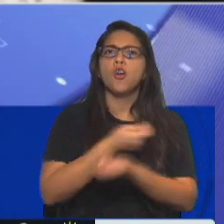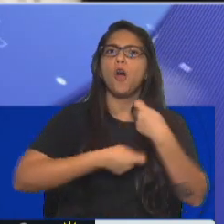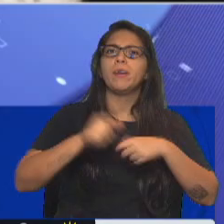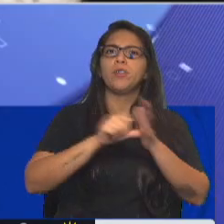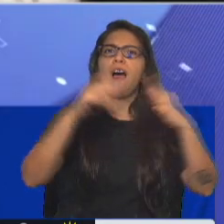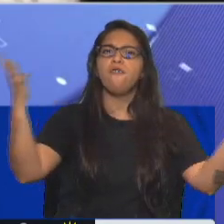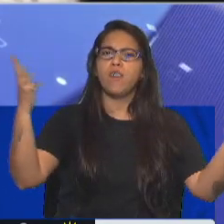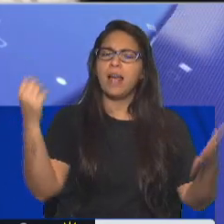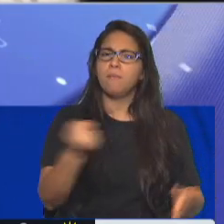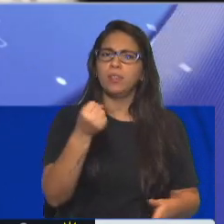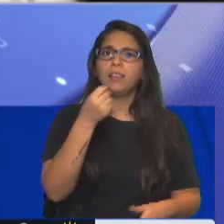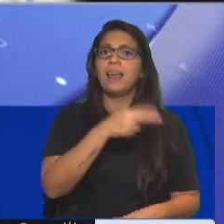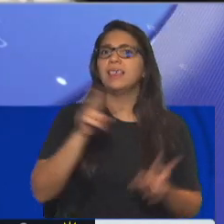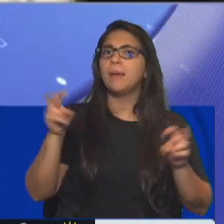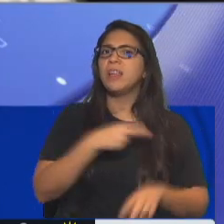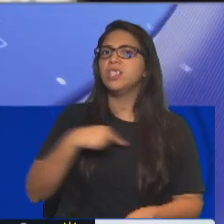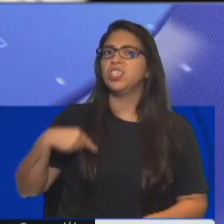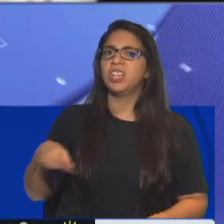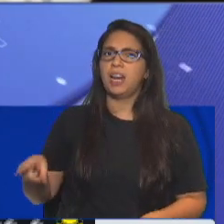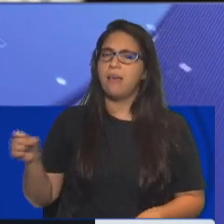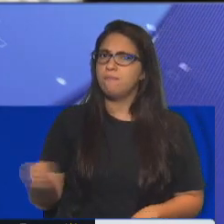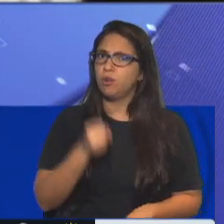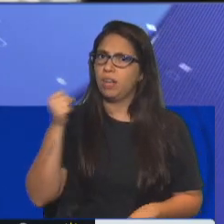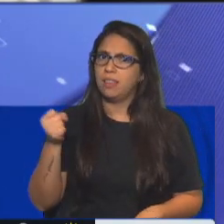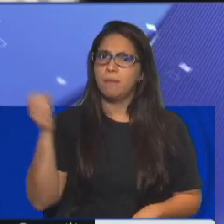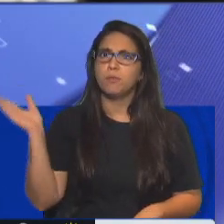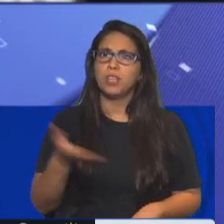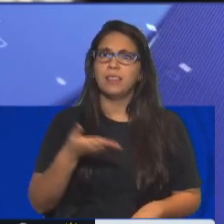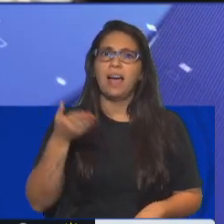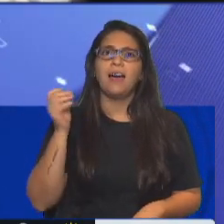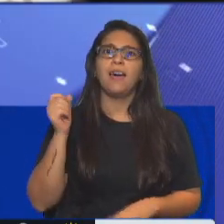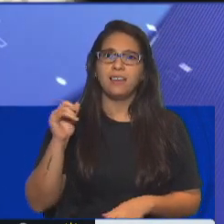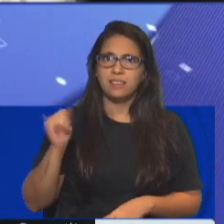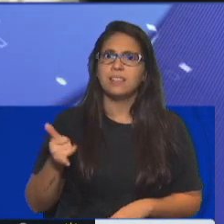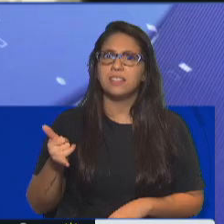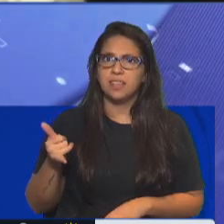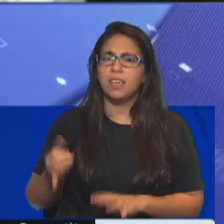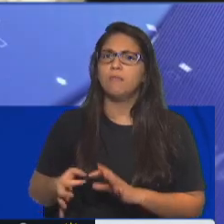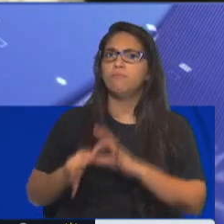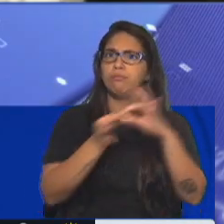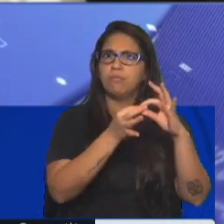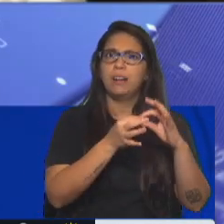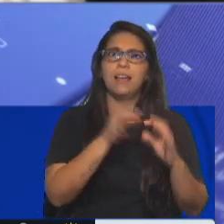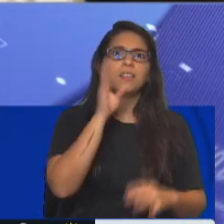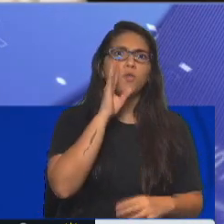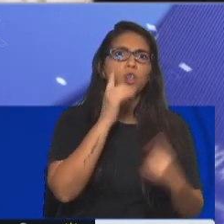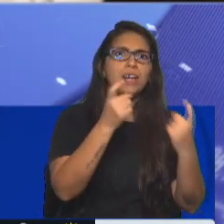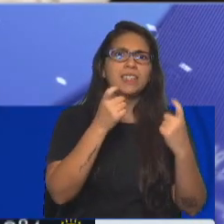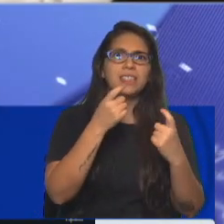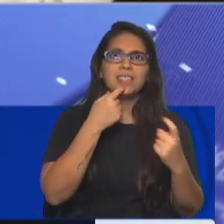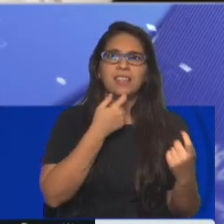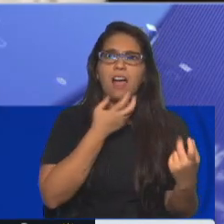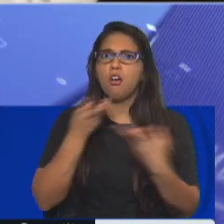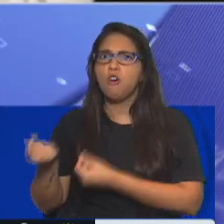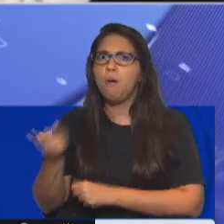porque ahí podríamos sumar a China, que entiendo que también el porcentaje, en el caso de China, sí depende mucho del comercio exterior. ¿Crees que